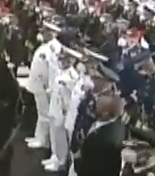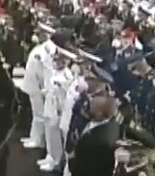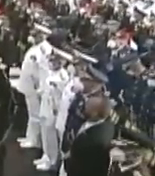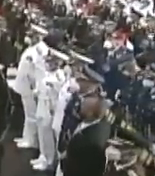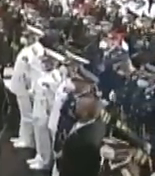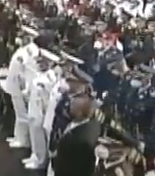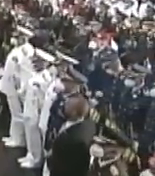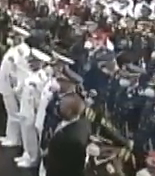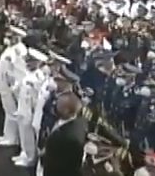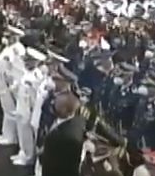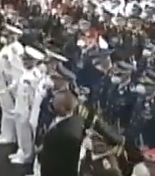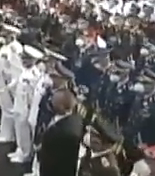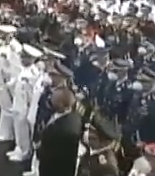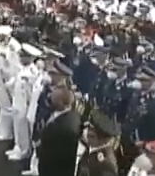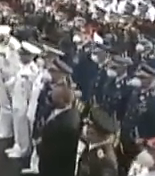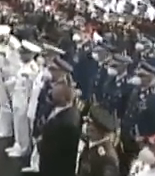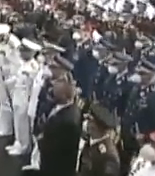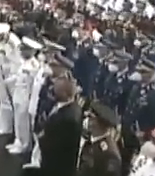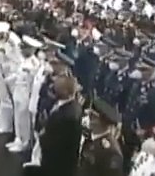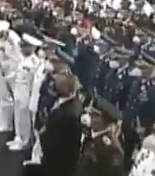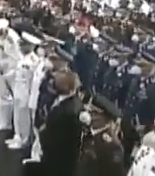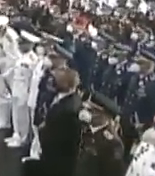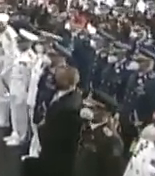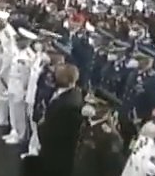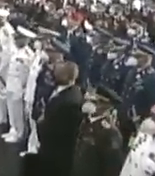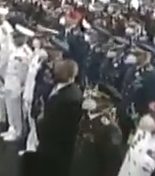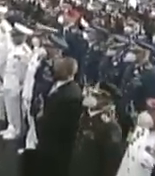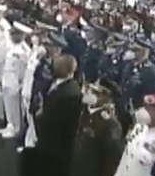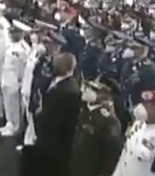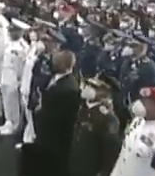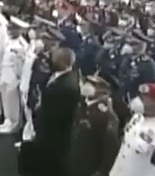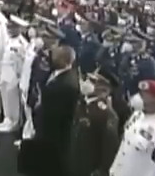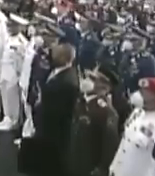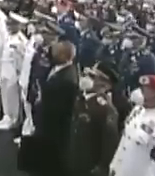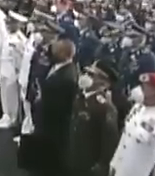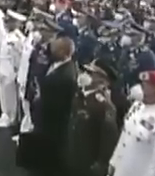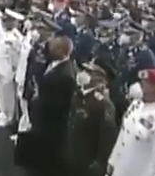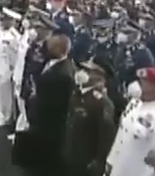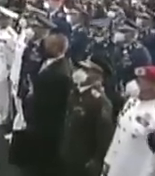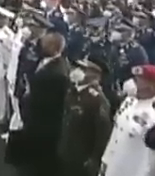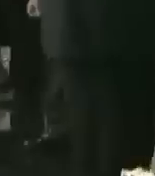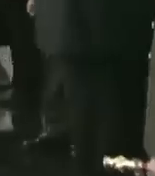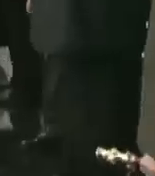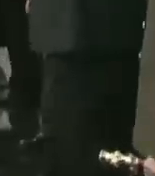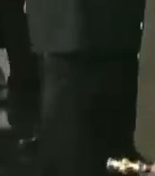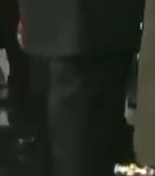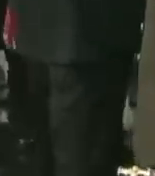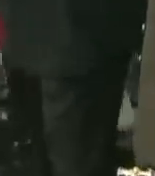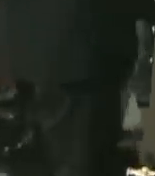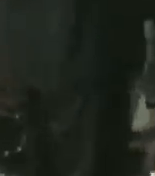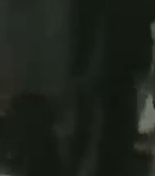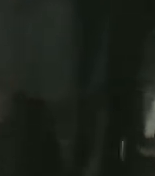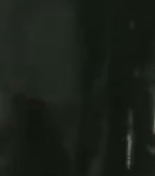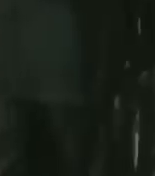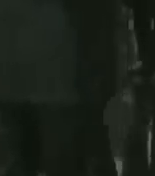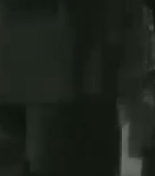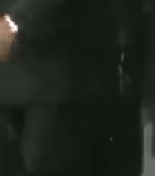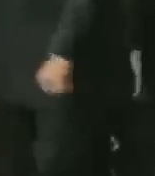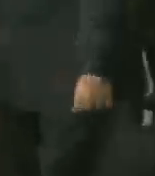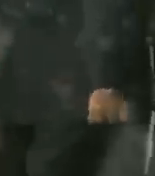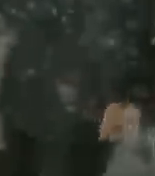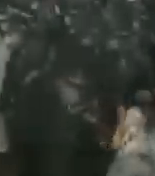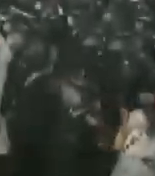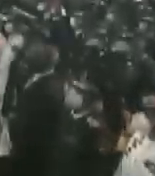la Fuerza Armada Nacional Bolivariana, Nicolás Maduro Moros, en compañía de la primera combatiente, la